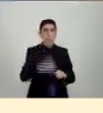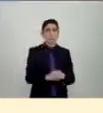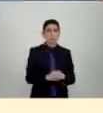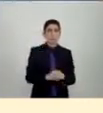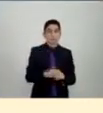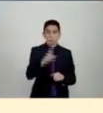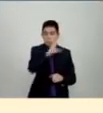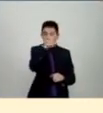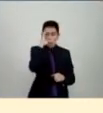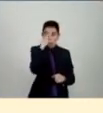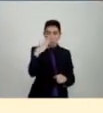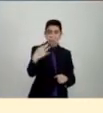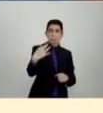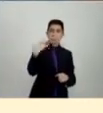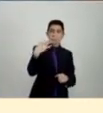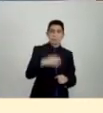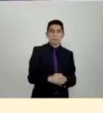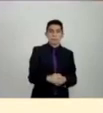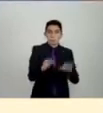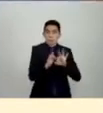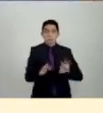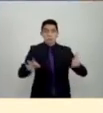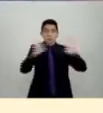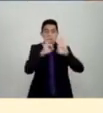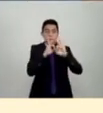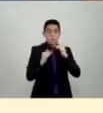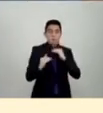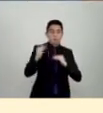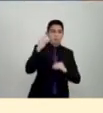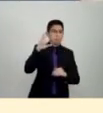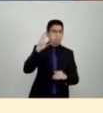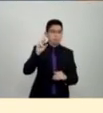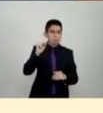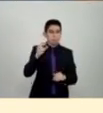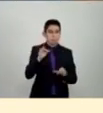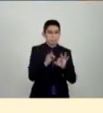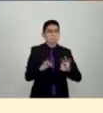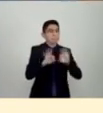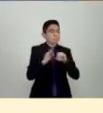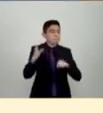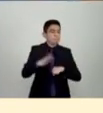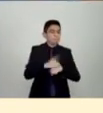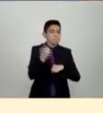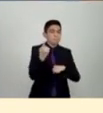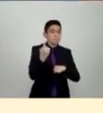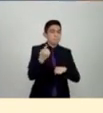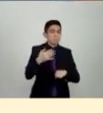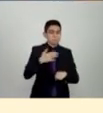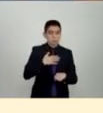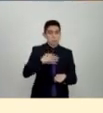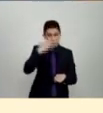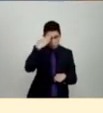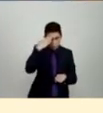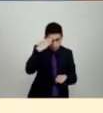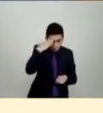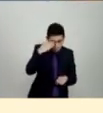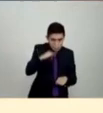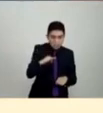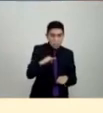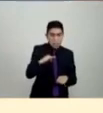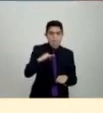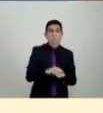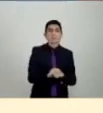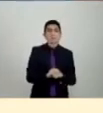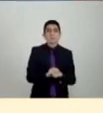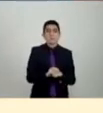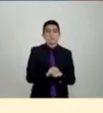perfil y ser importantísimo. No, eran importantes porque ahí era donde yo sabía que existía un señor que se llamaba Rolo Díez,